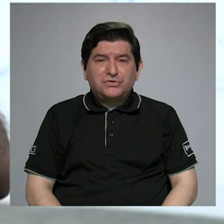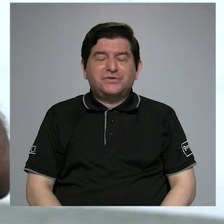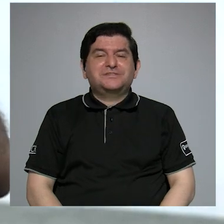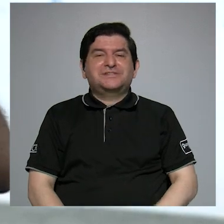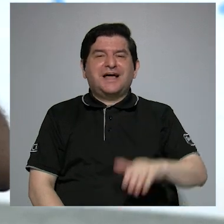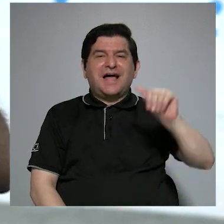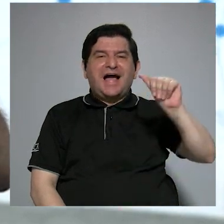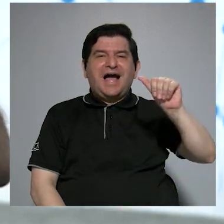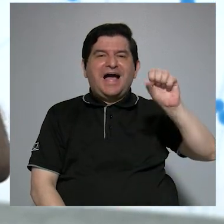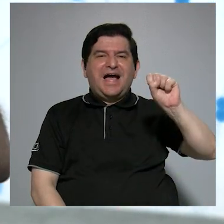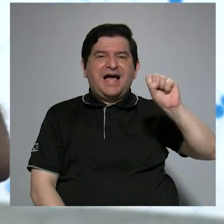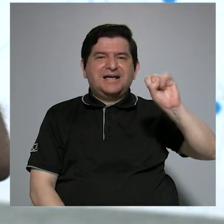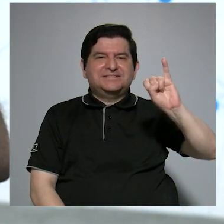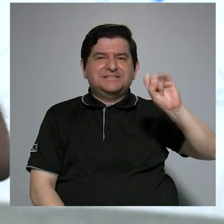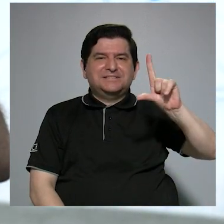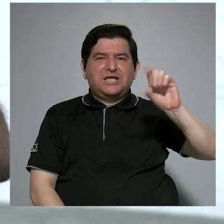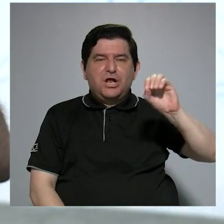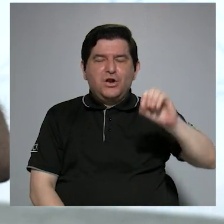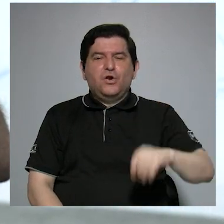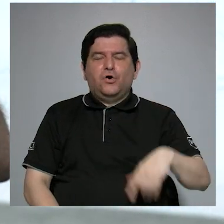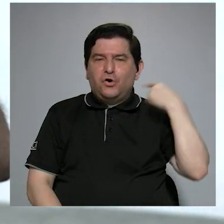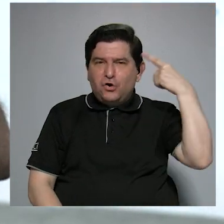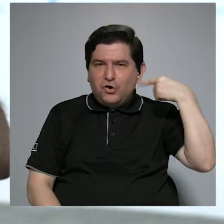de locos, ¿verdad?, allá por